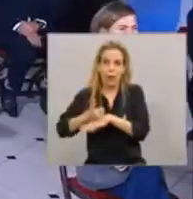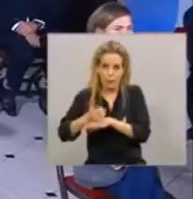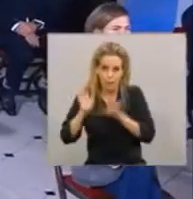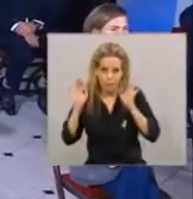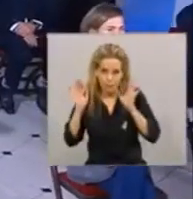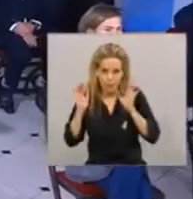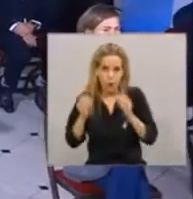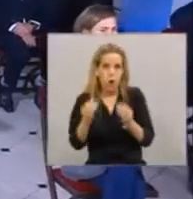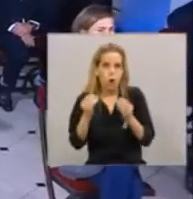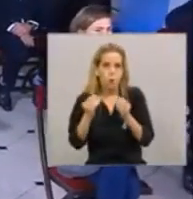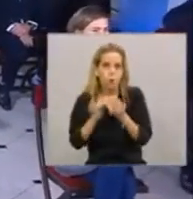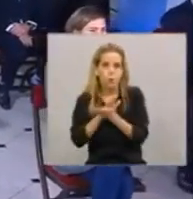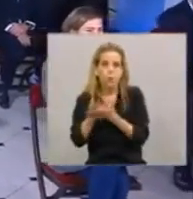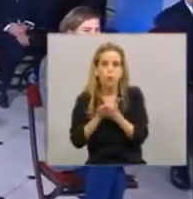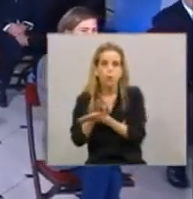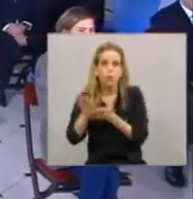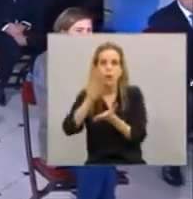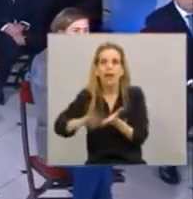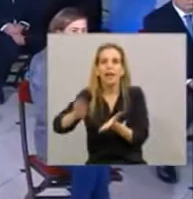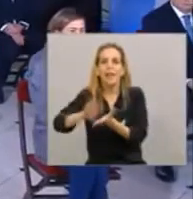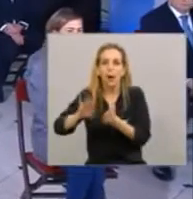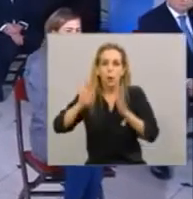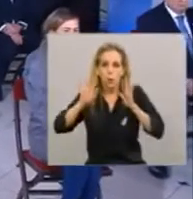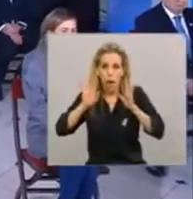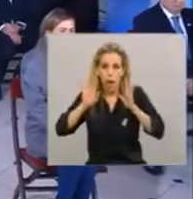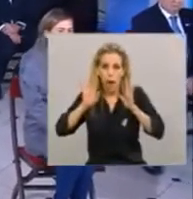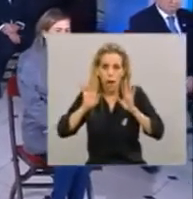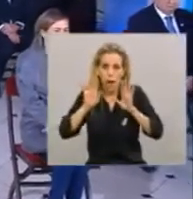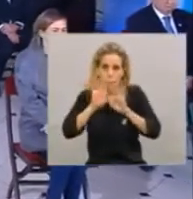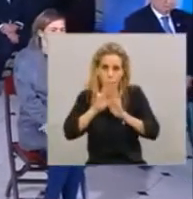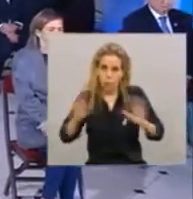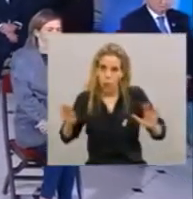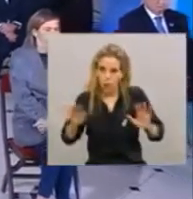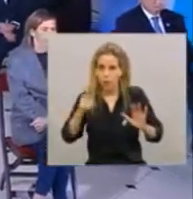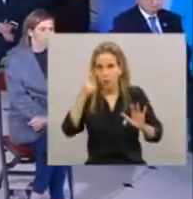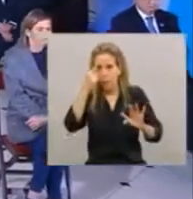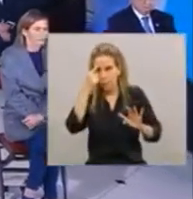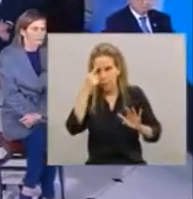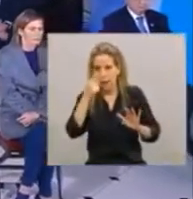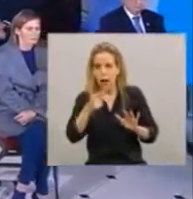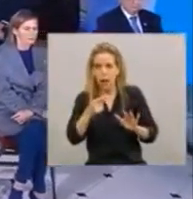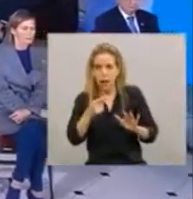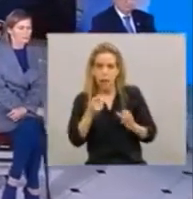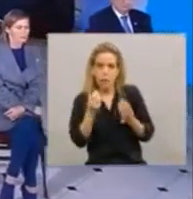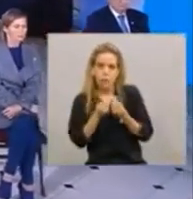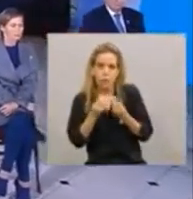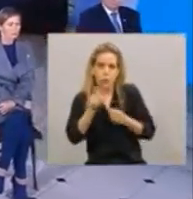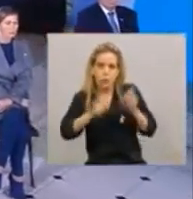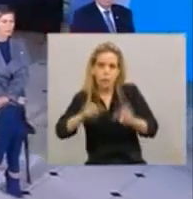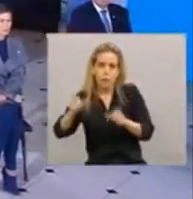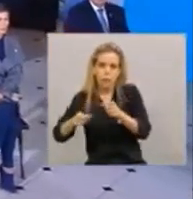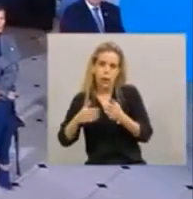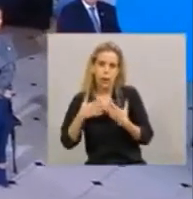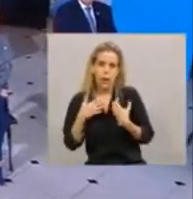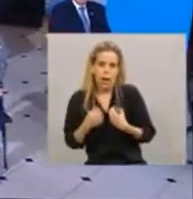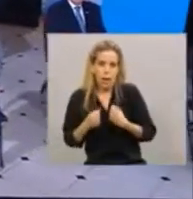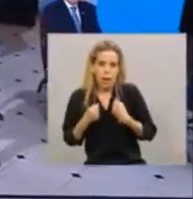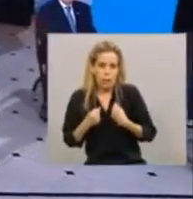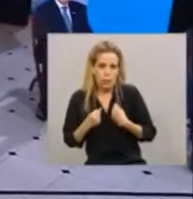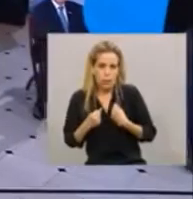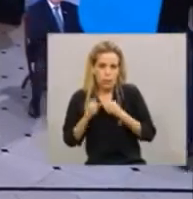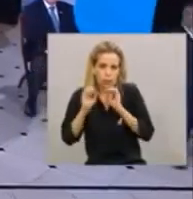esa salida signifique postergar a un solo argentino que ya mucho esfuerzo han hecho